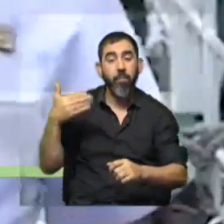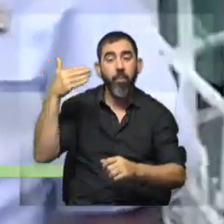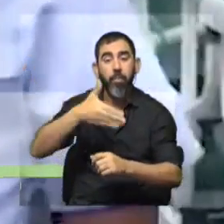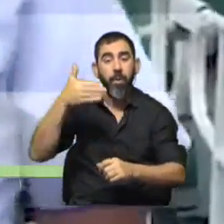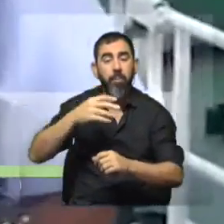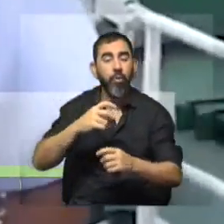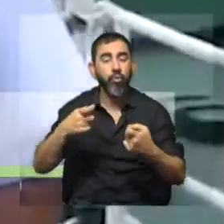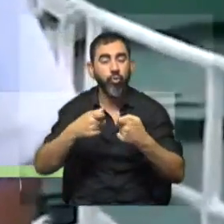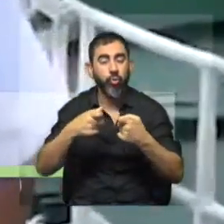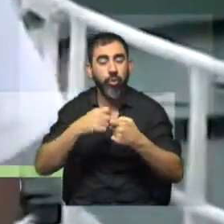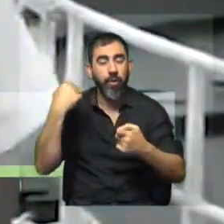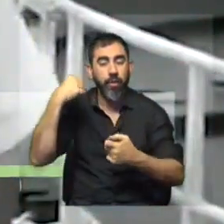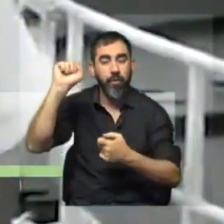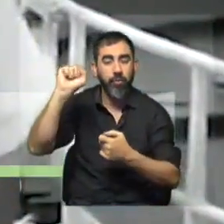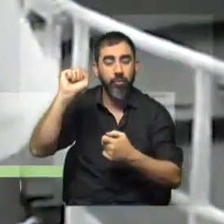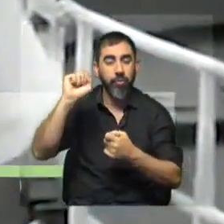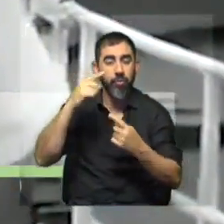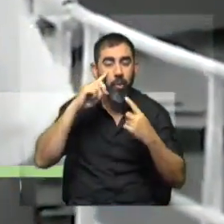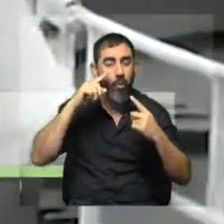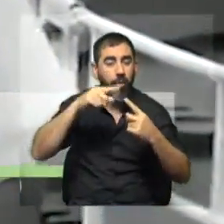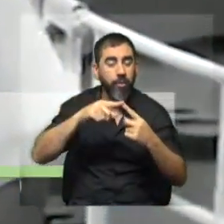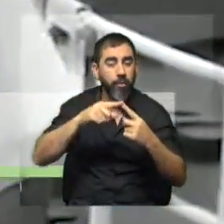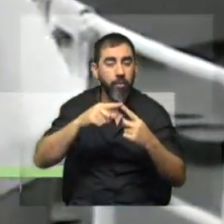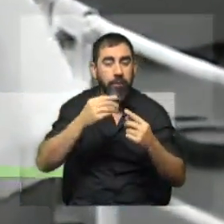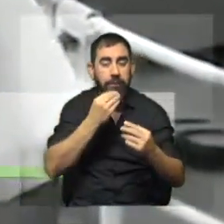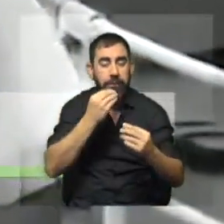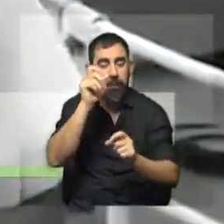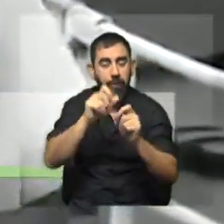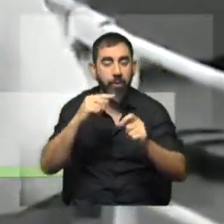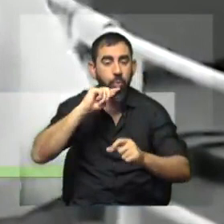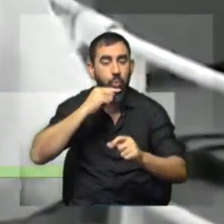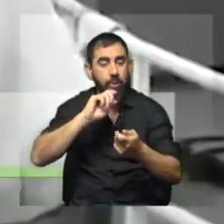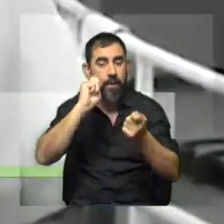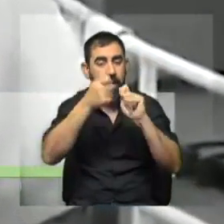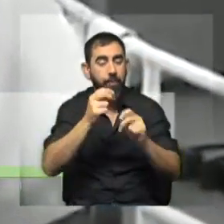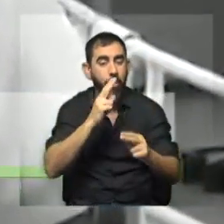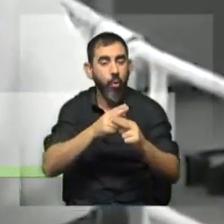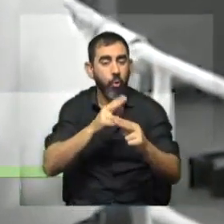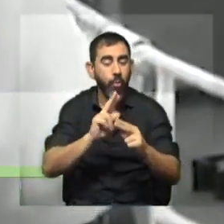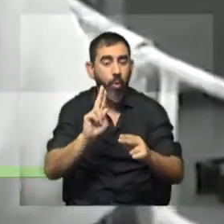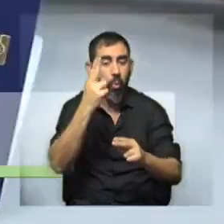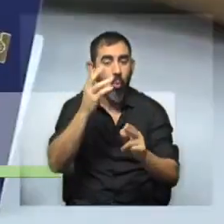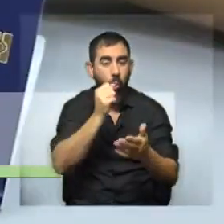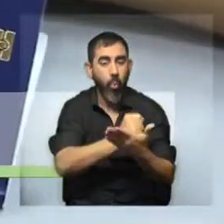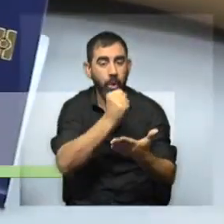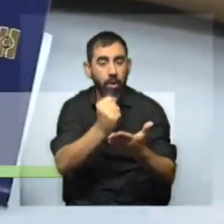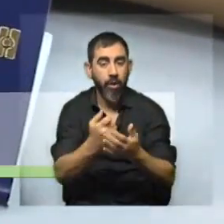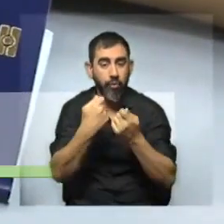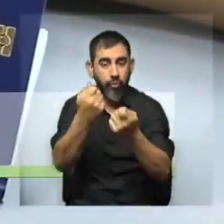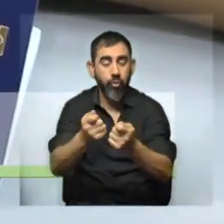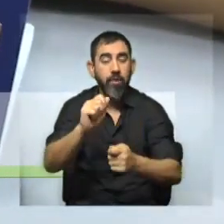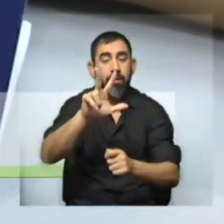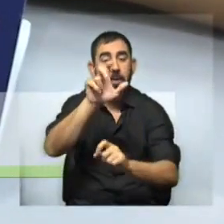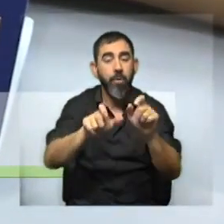en una asociación para delinquir dedicada a suplantar identidades de ciudadanos rusos para otorgarles pasaportes uruguayos. Ya hay